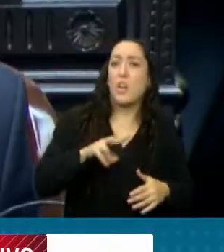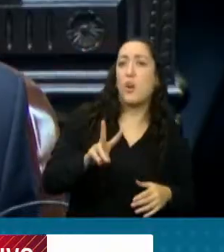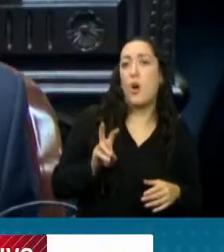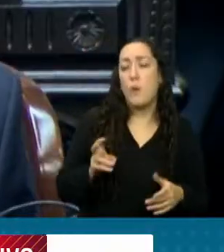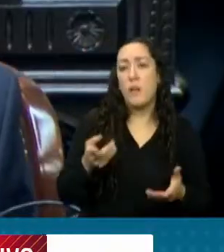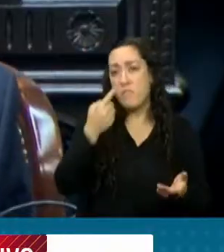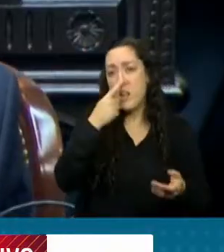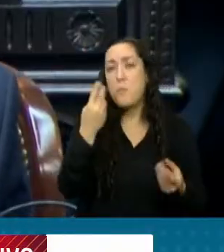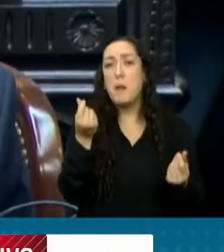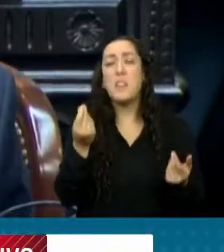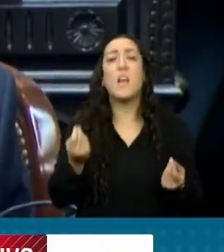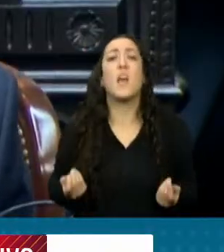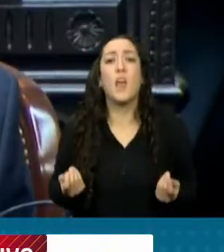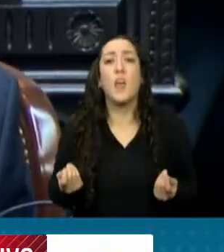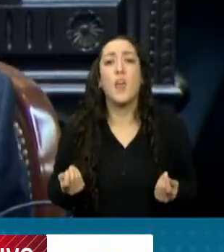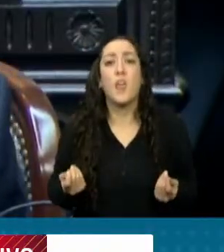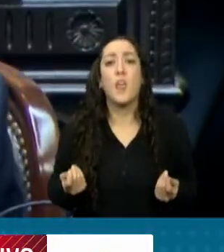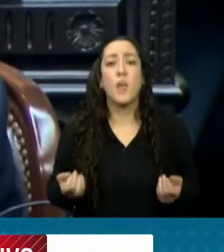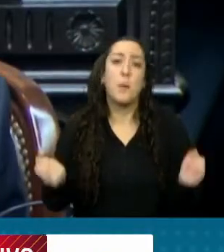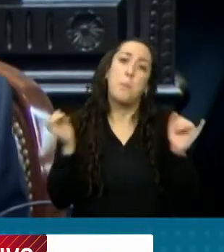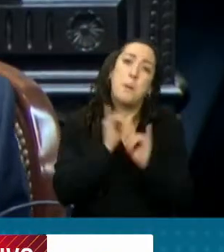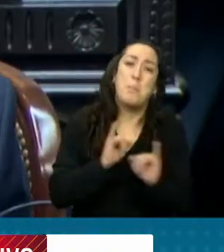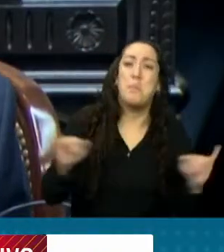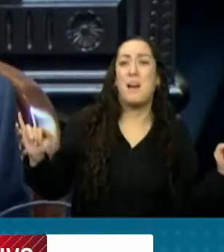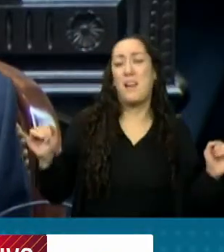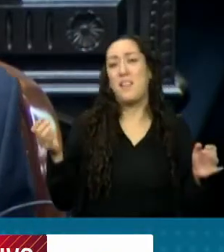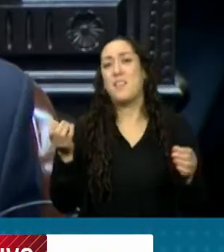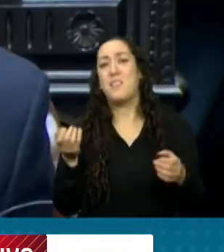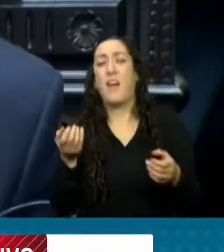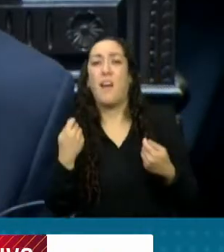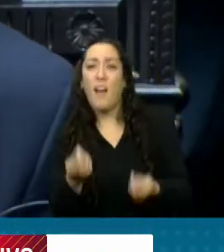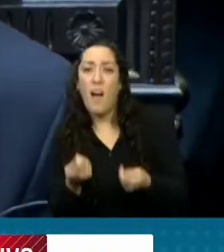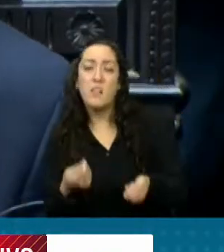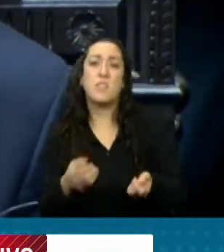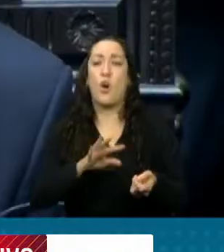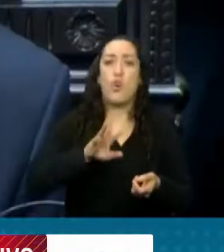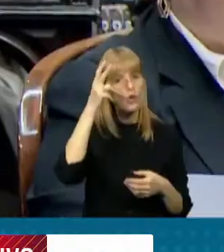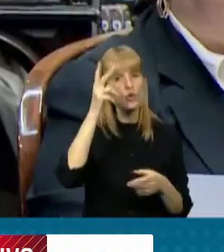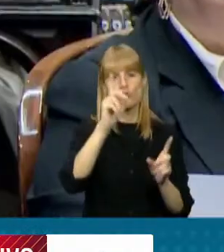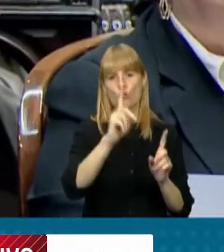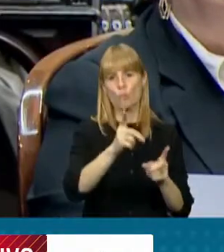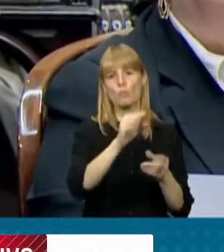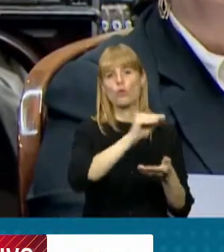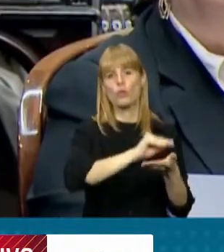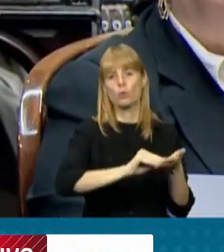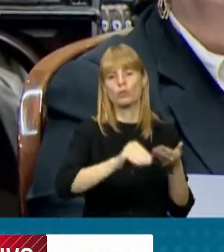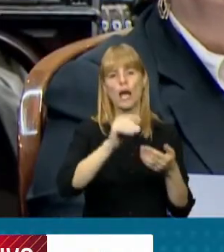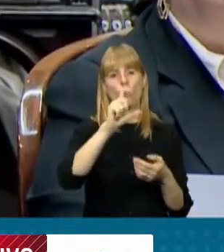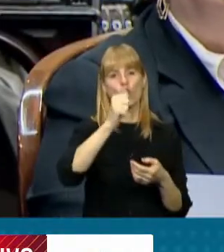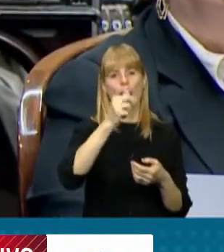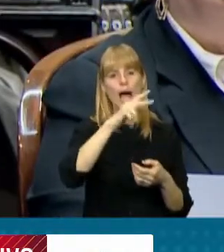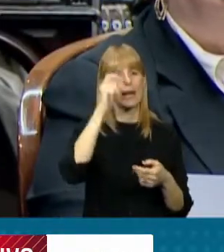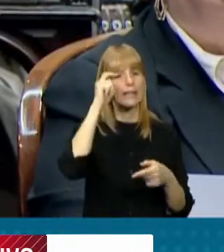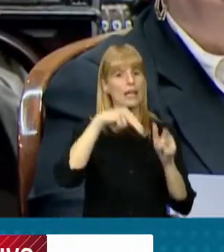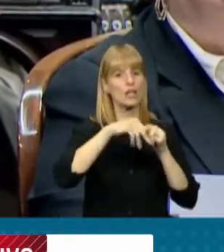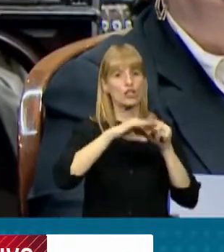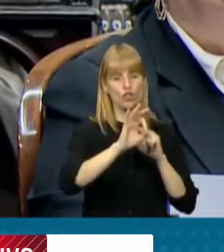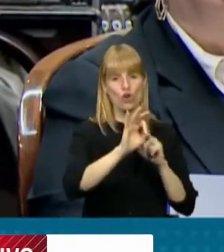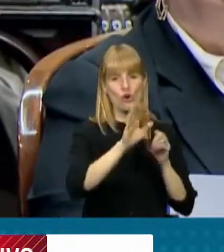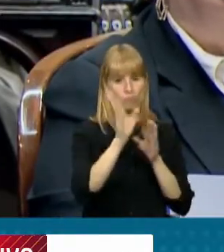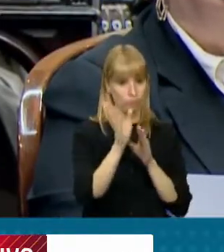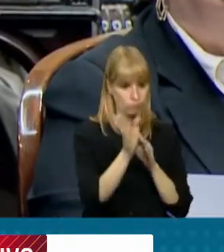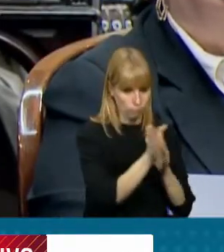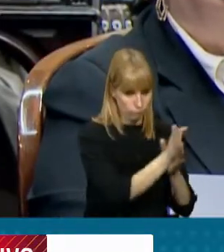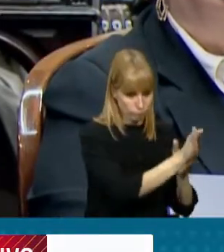aguja. Obviamente es una colaboración, porque el punto más importante posiblemente sea la actualización